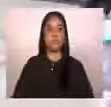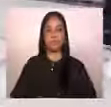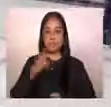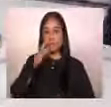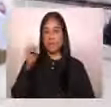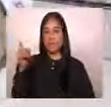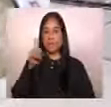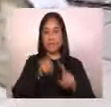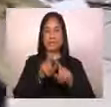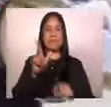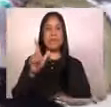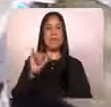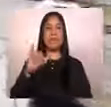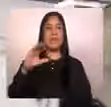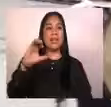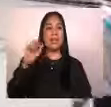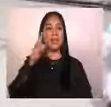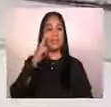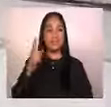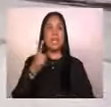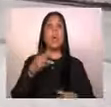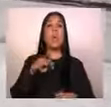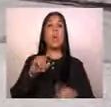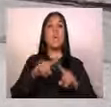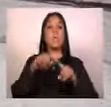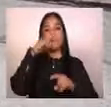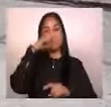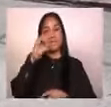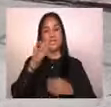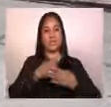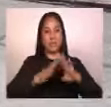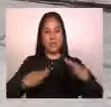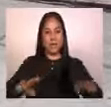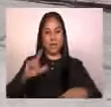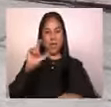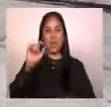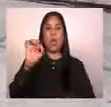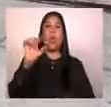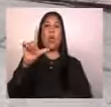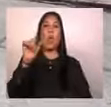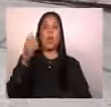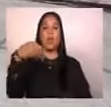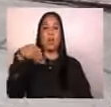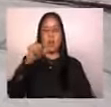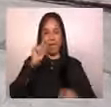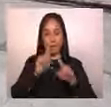años. Liceo Mixto Bilingüe, Olam.